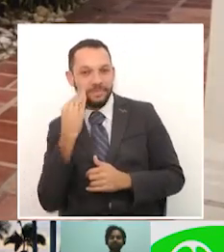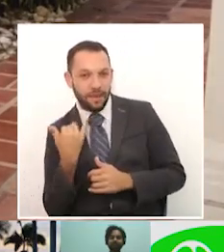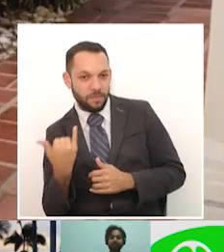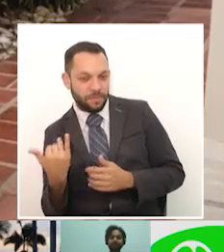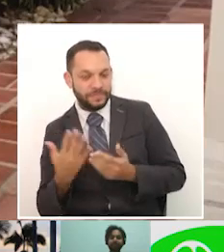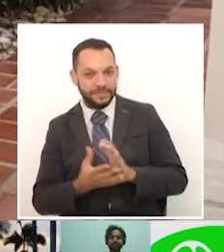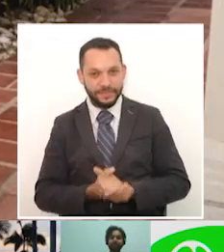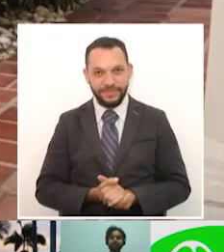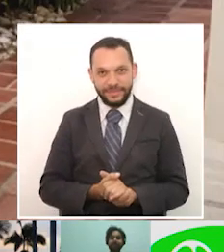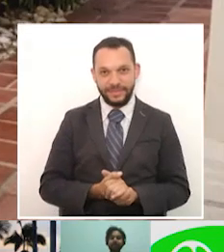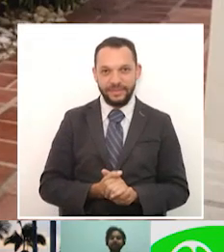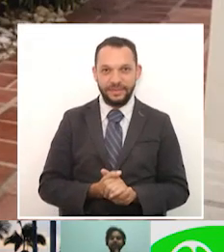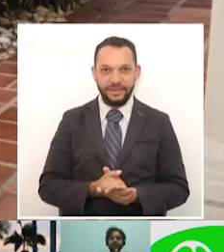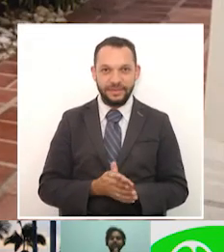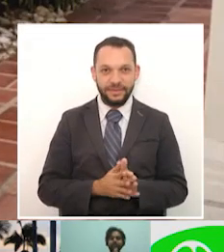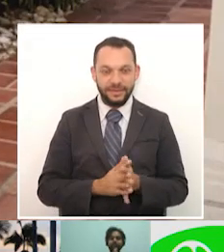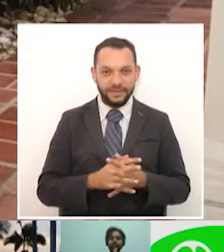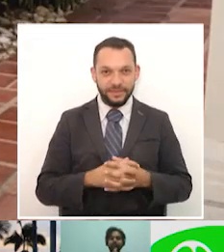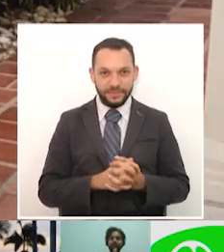hijo.